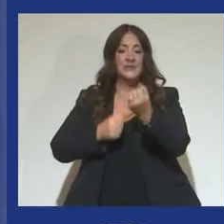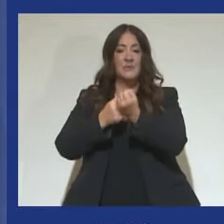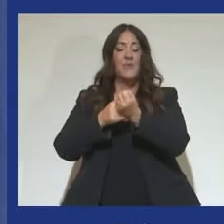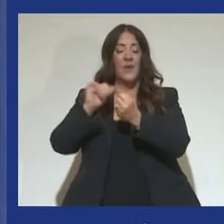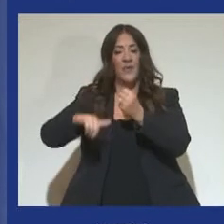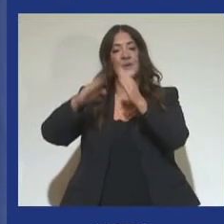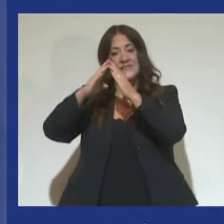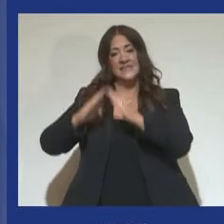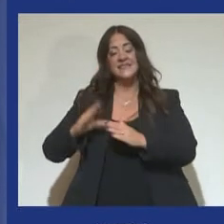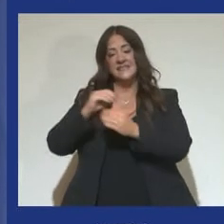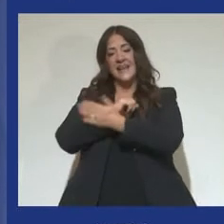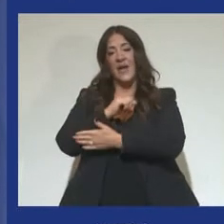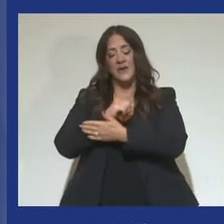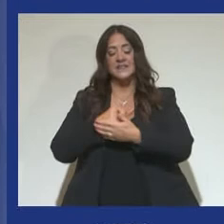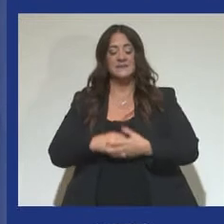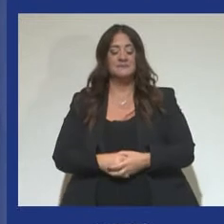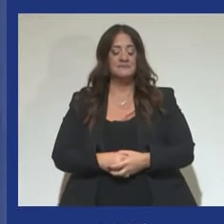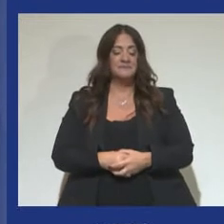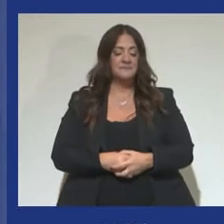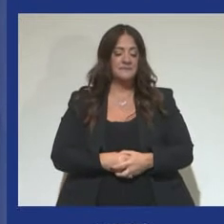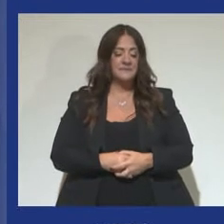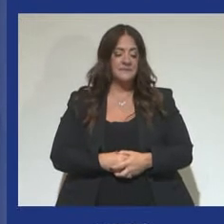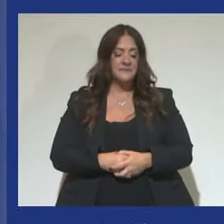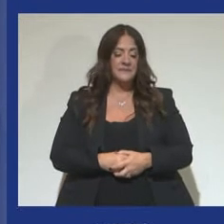área y las ciudades